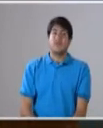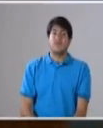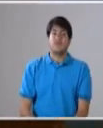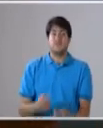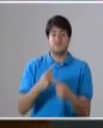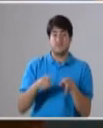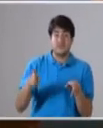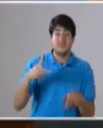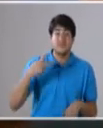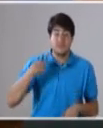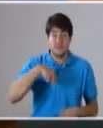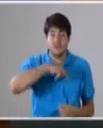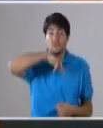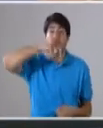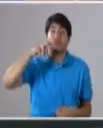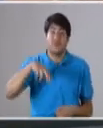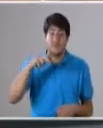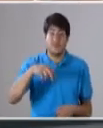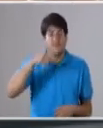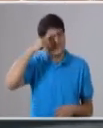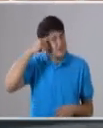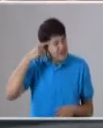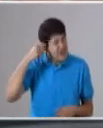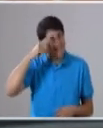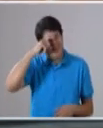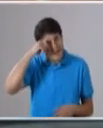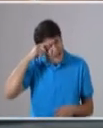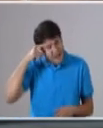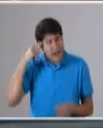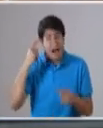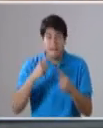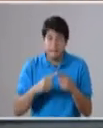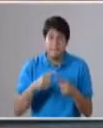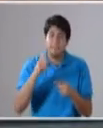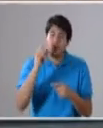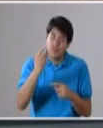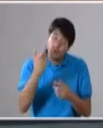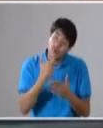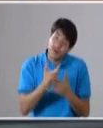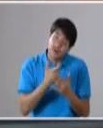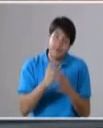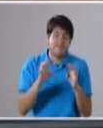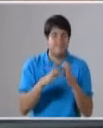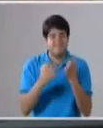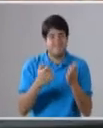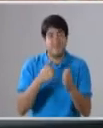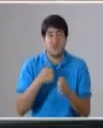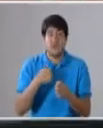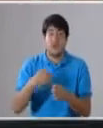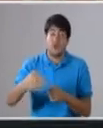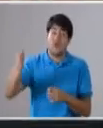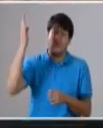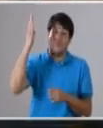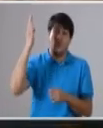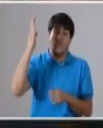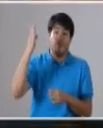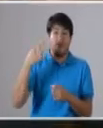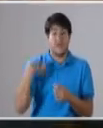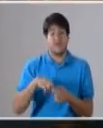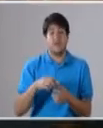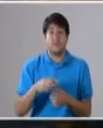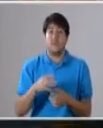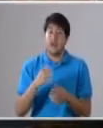Pero si uno tiene que estar trabajando por hacer unos centavos, entonces yo tendría que dar conferencias para ver cómo